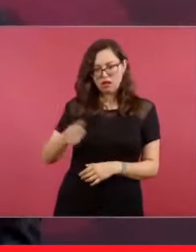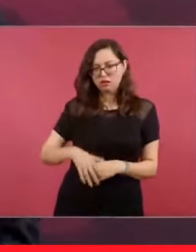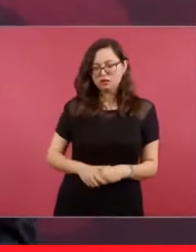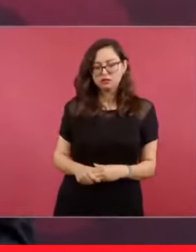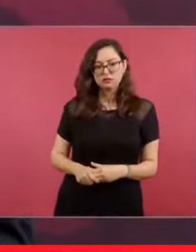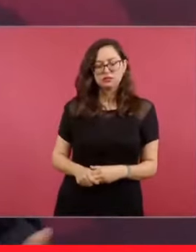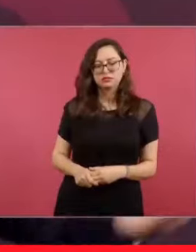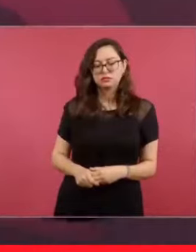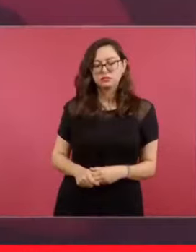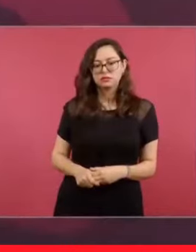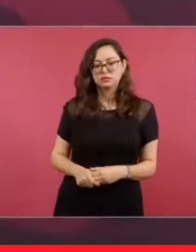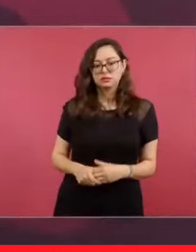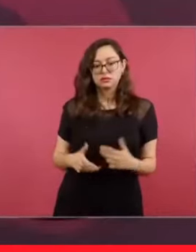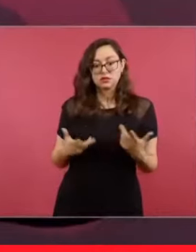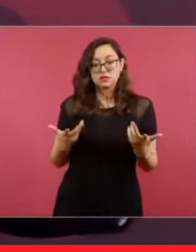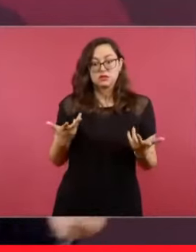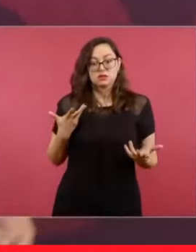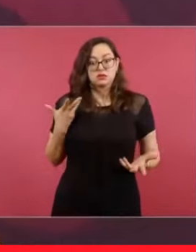Lala